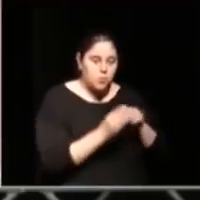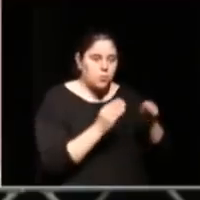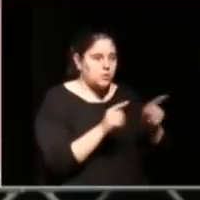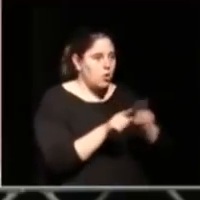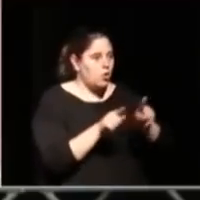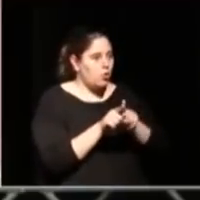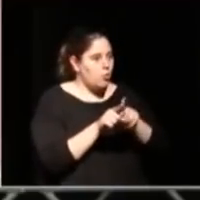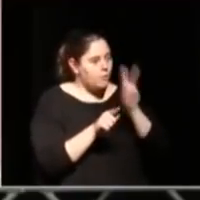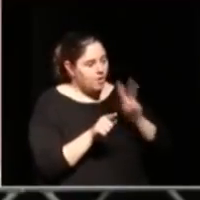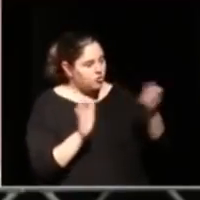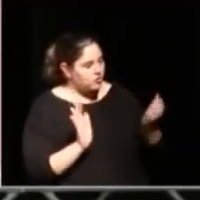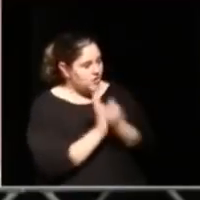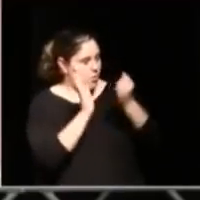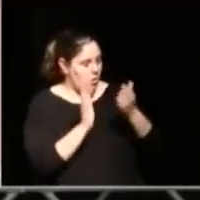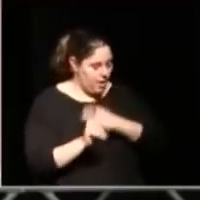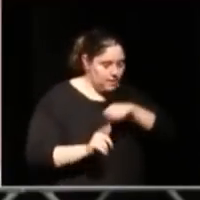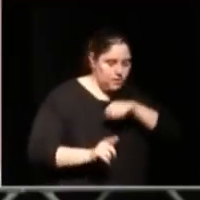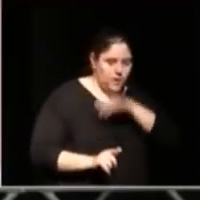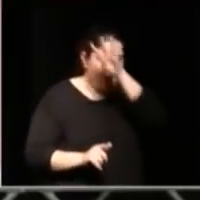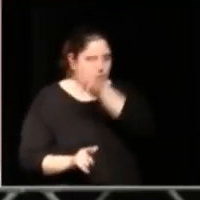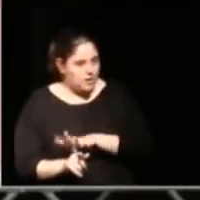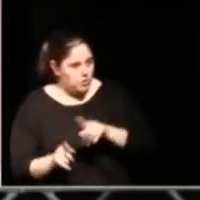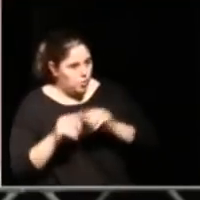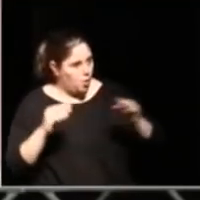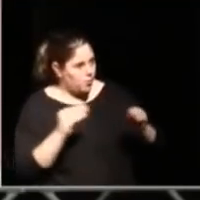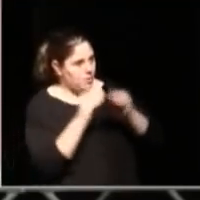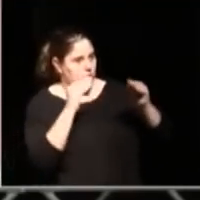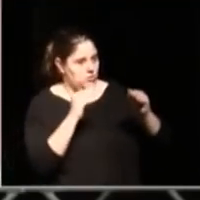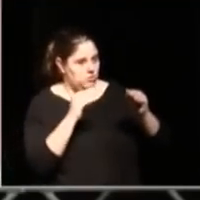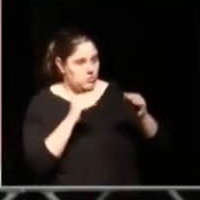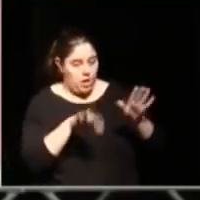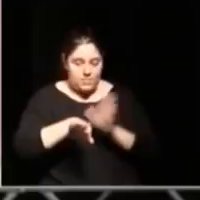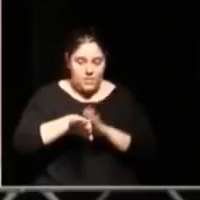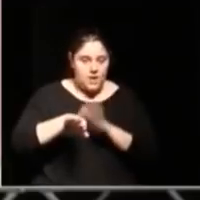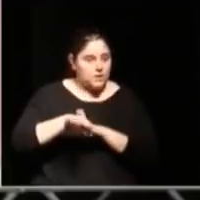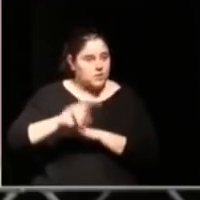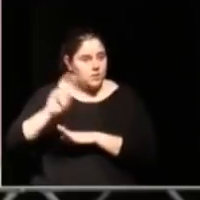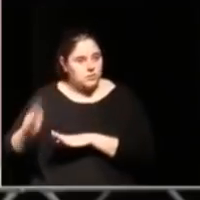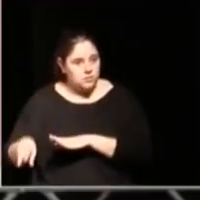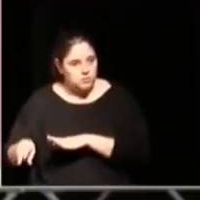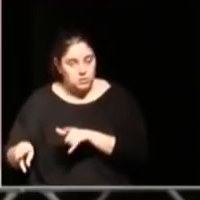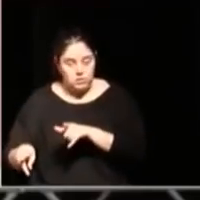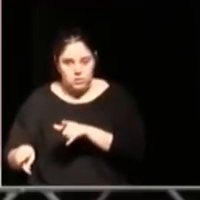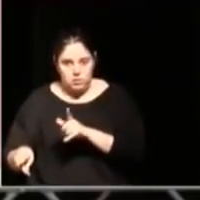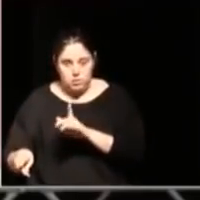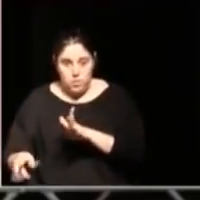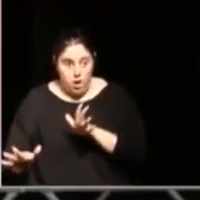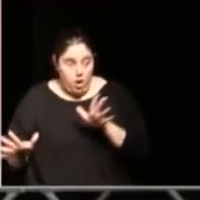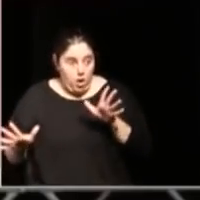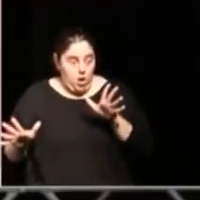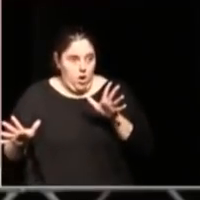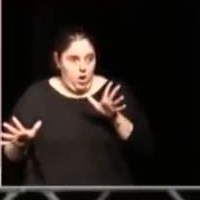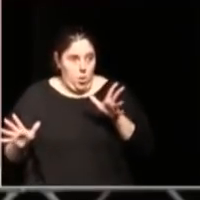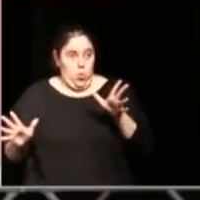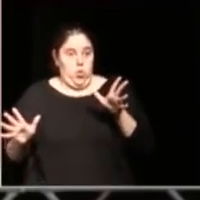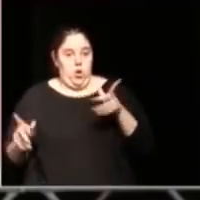símbolo. Vio a España y a Cataluña besándose mientras a la derecha se le ponía cara color sepia por vieja y